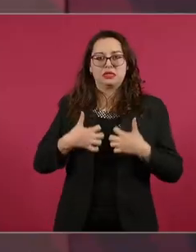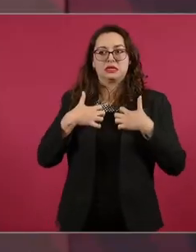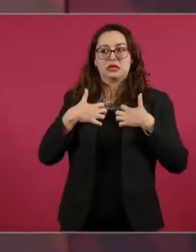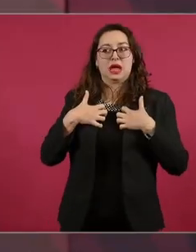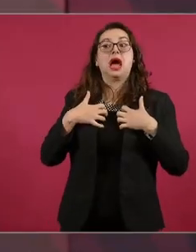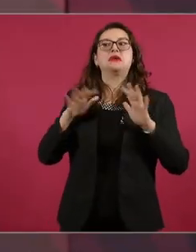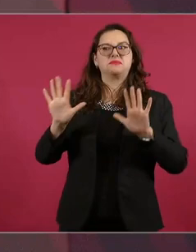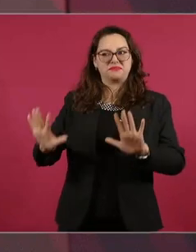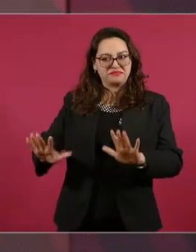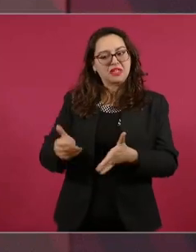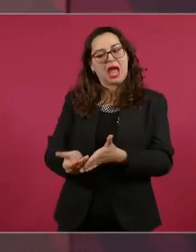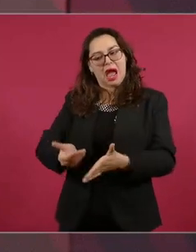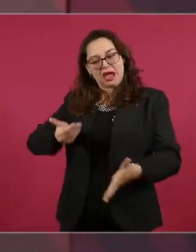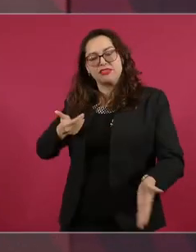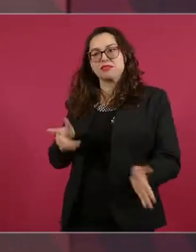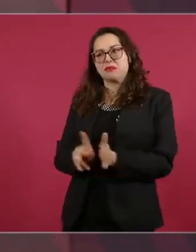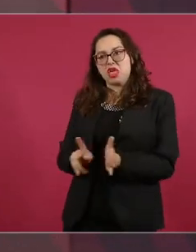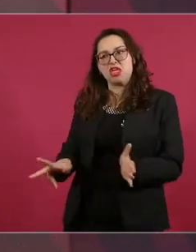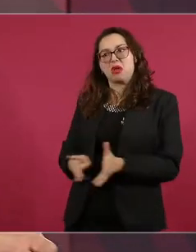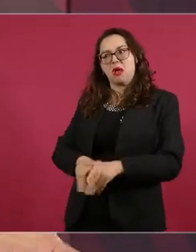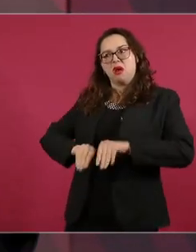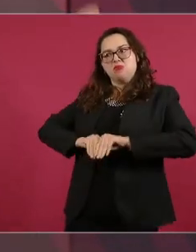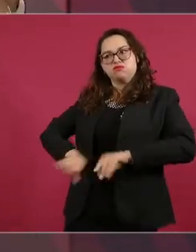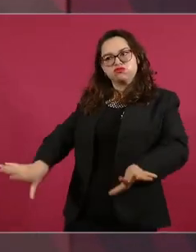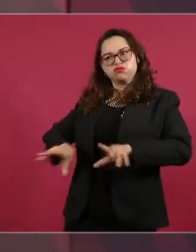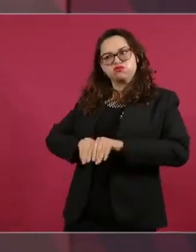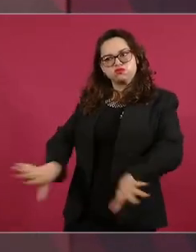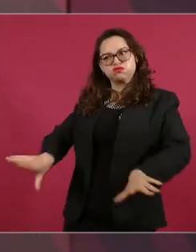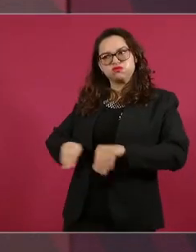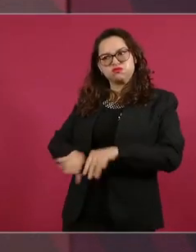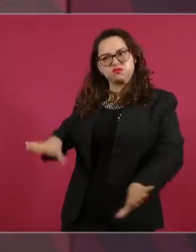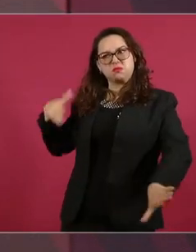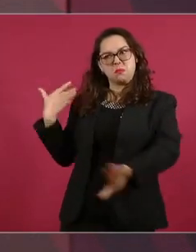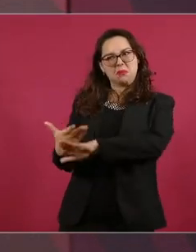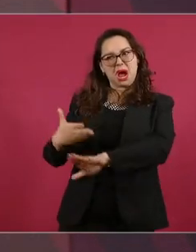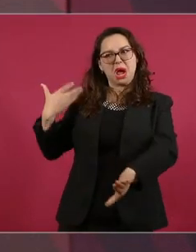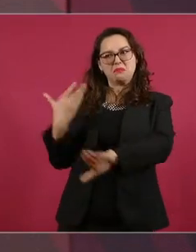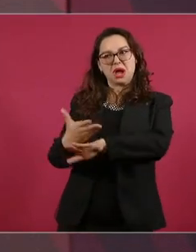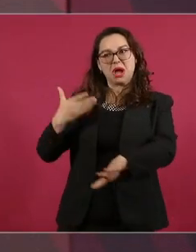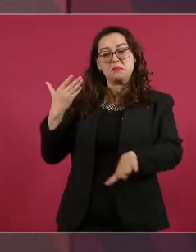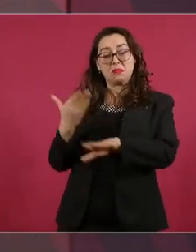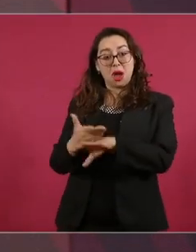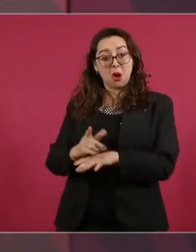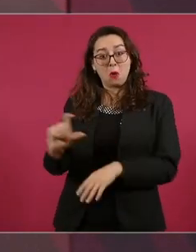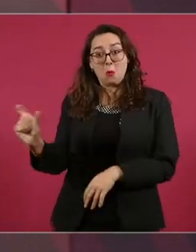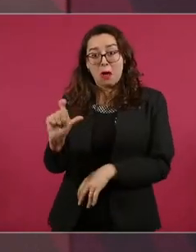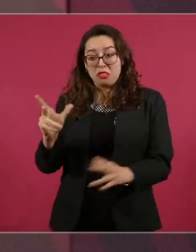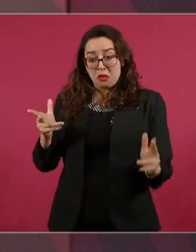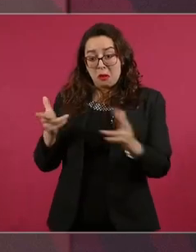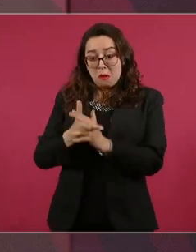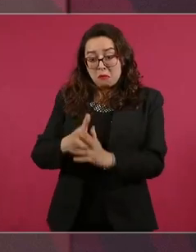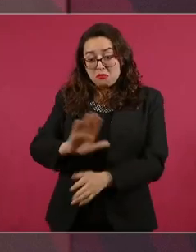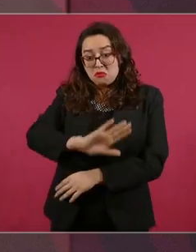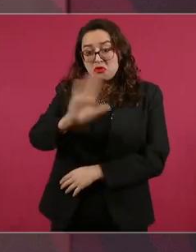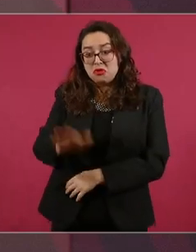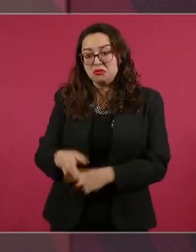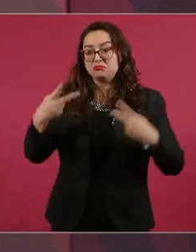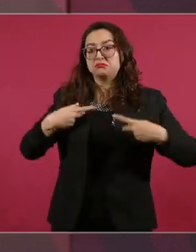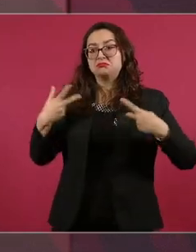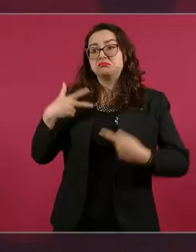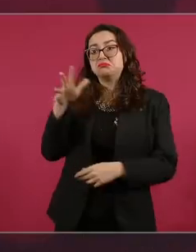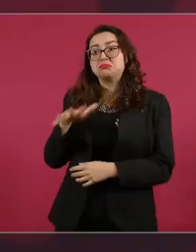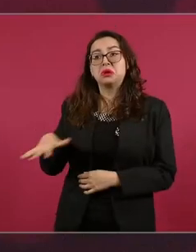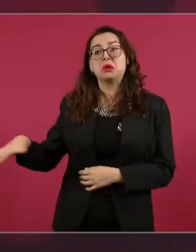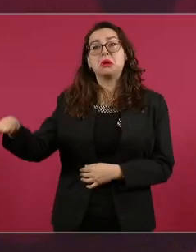Desde entonces no se había presentado algo como lo que estamos ahora padeciendo en México.